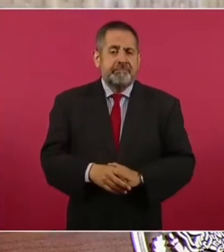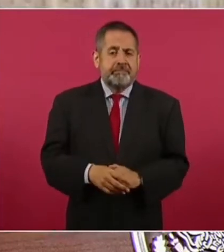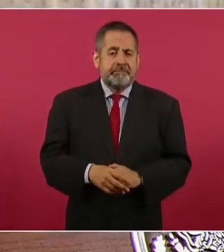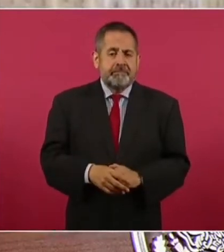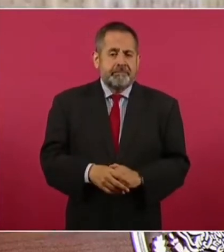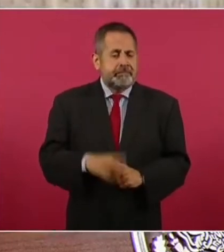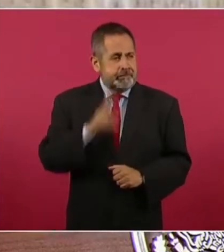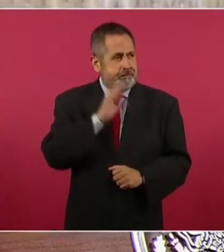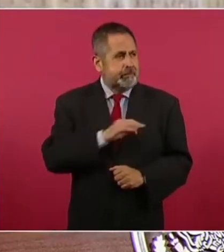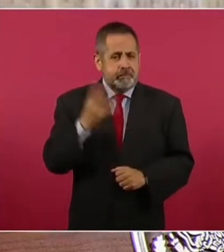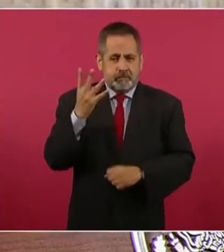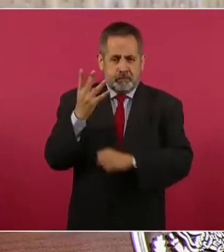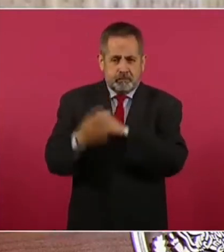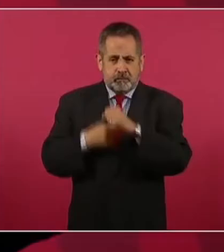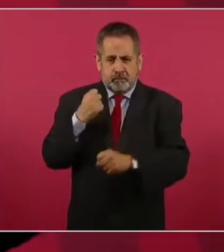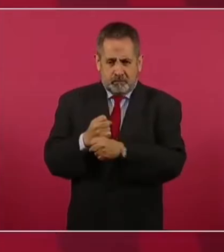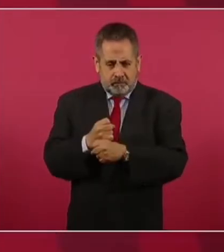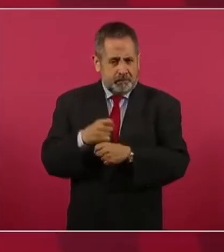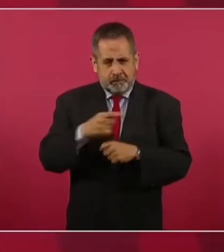Ya vamos a cumplir 4 años.